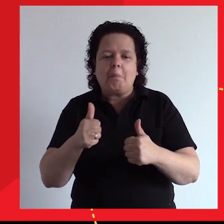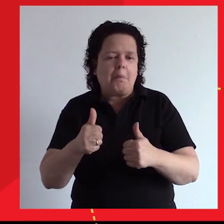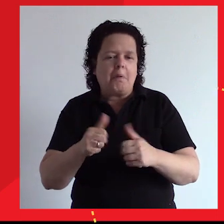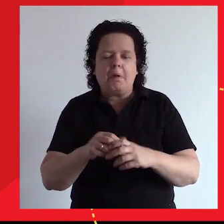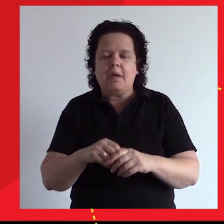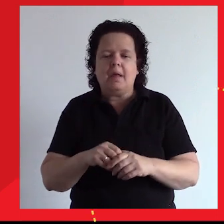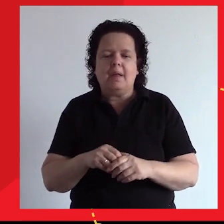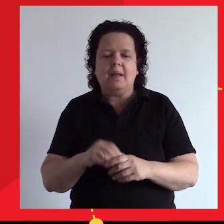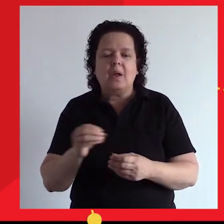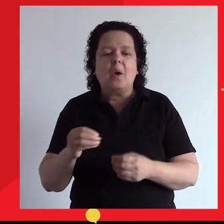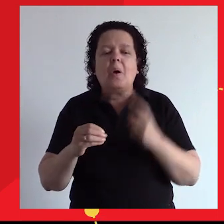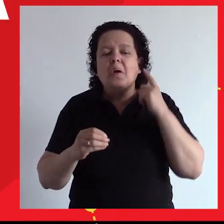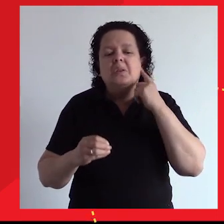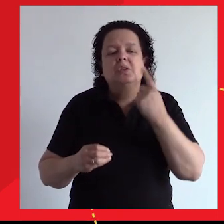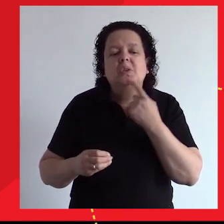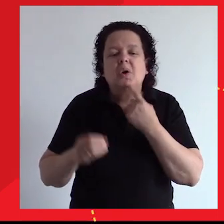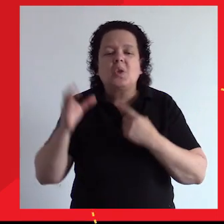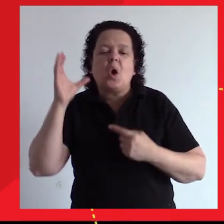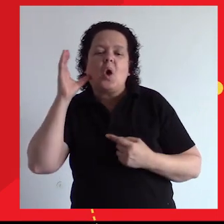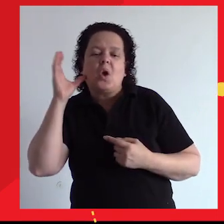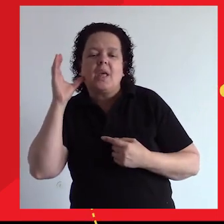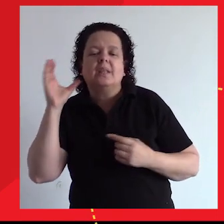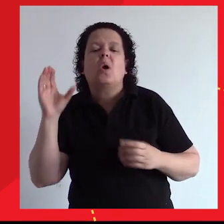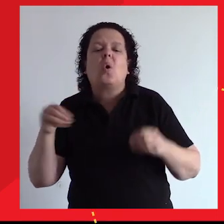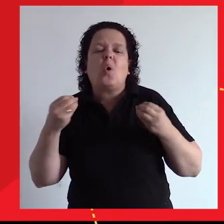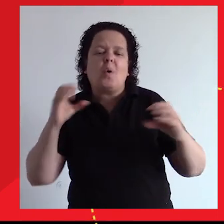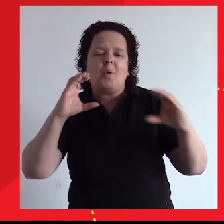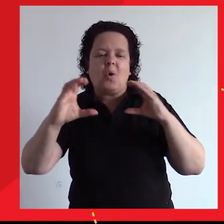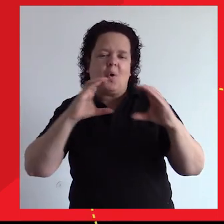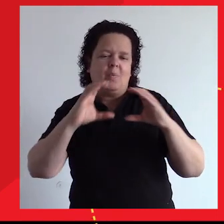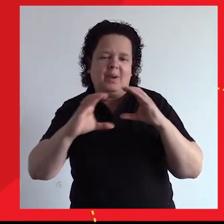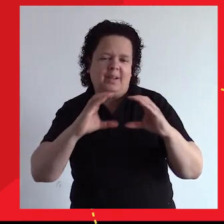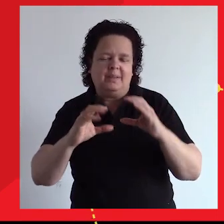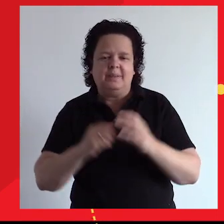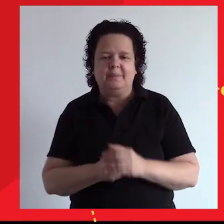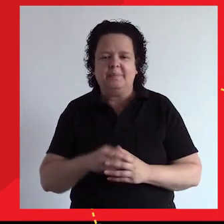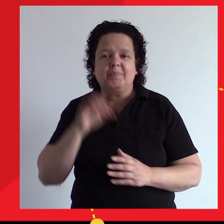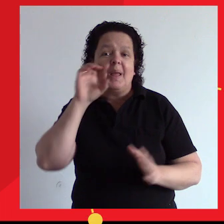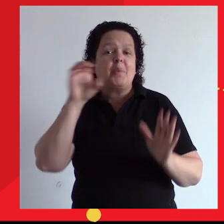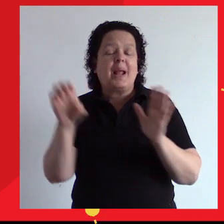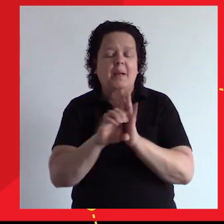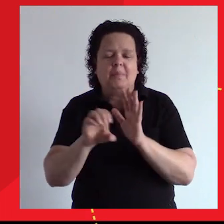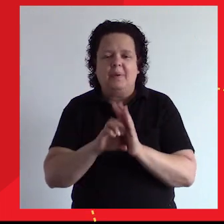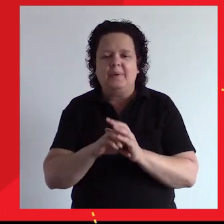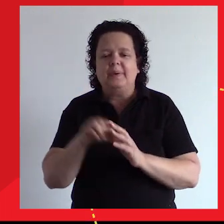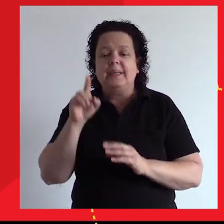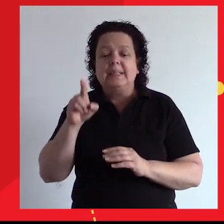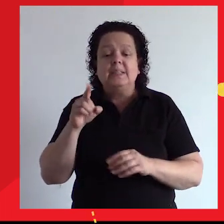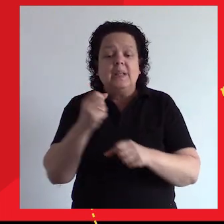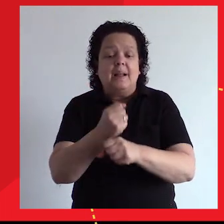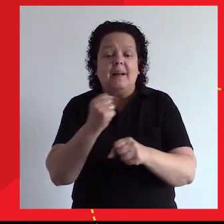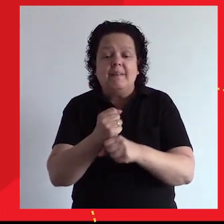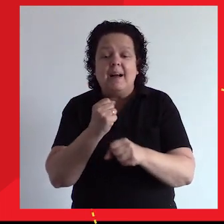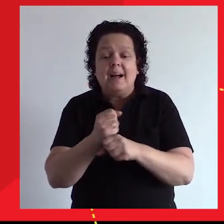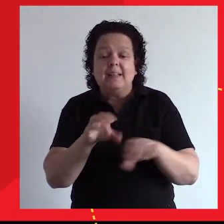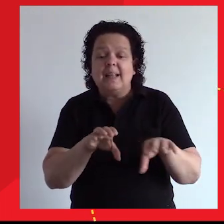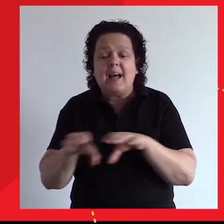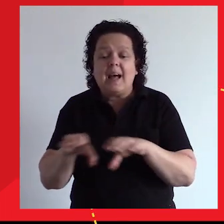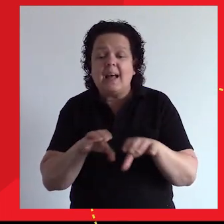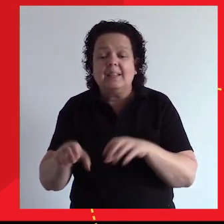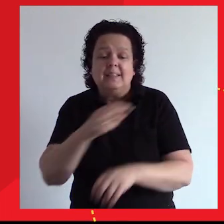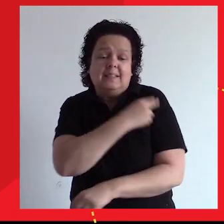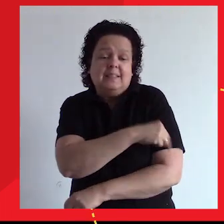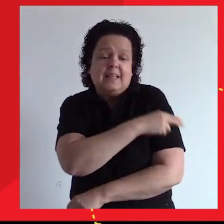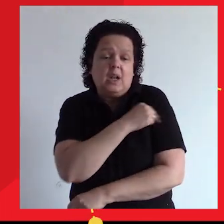la comunicación con personas con discapacidad auditiva o persona sorda. Por ejemplo, si trabajas